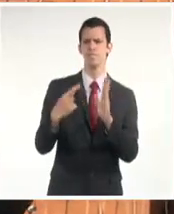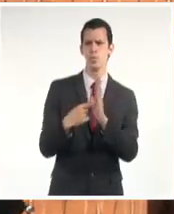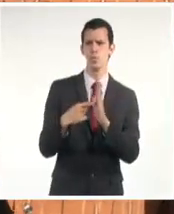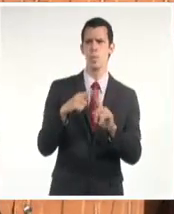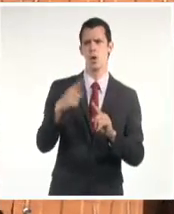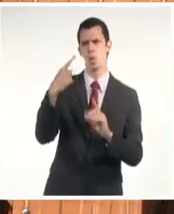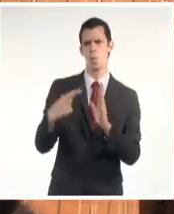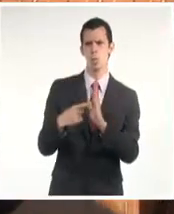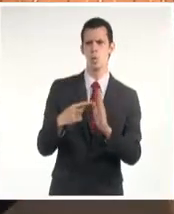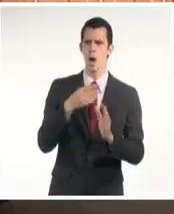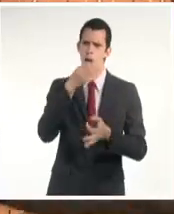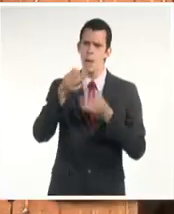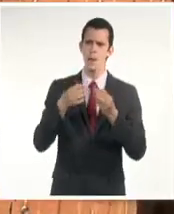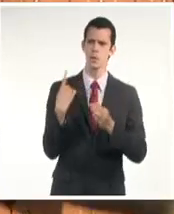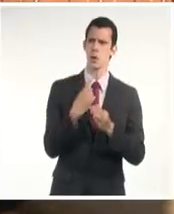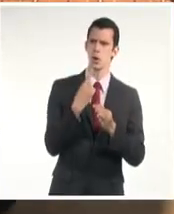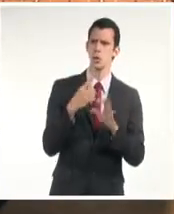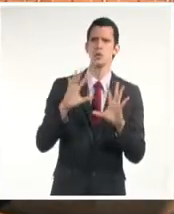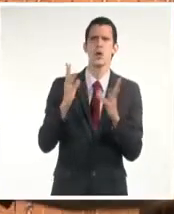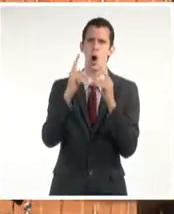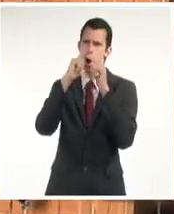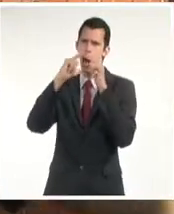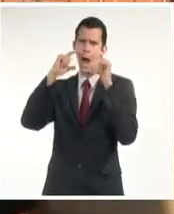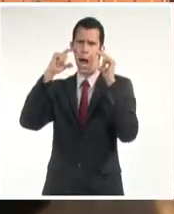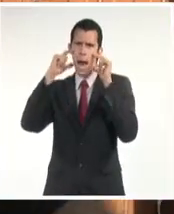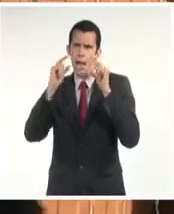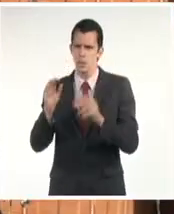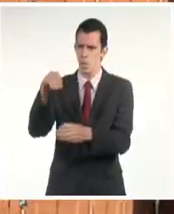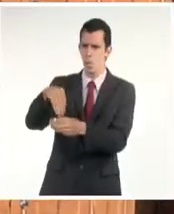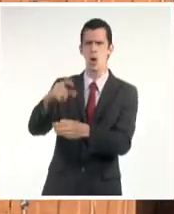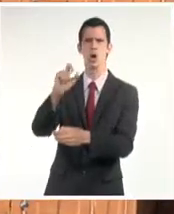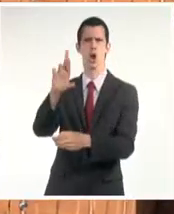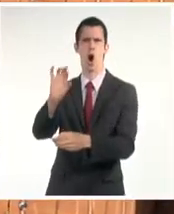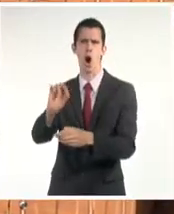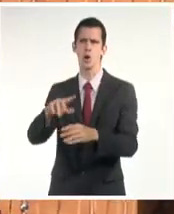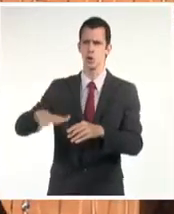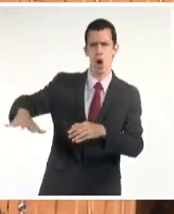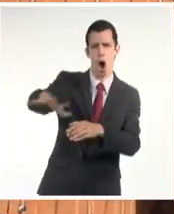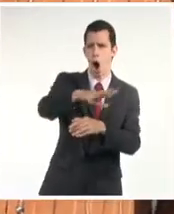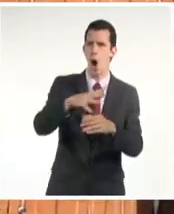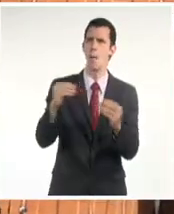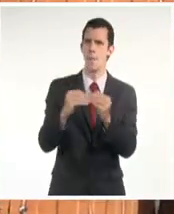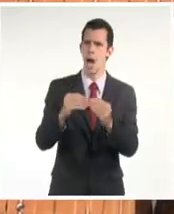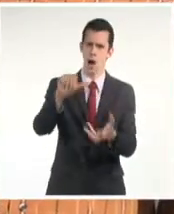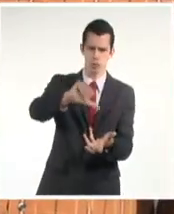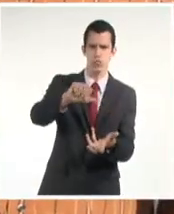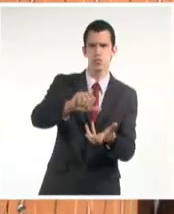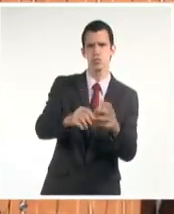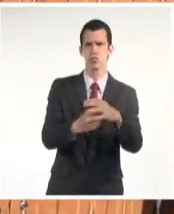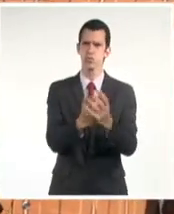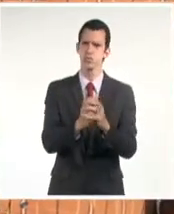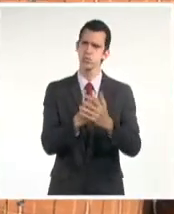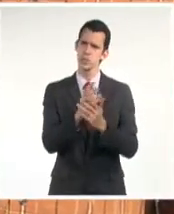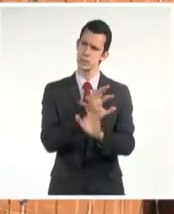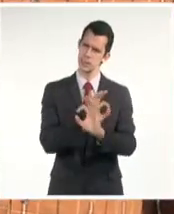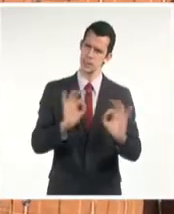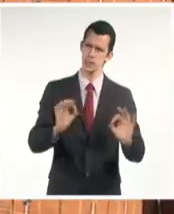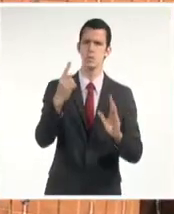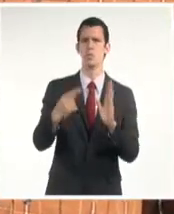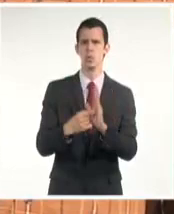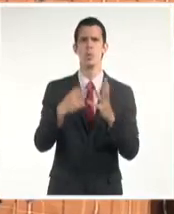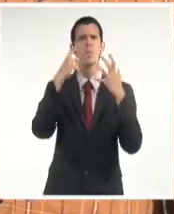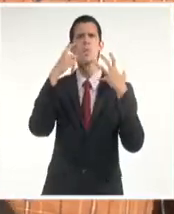de distanciamiento y que se puso hipoclorito para que todo el mundo se lavara las manos, y pienso que era muy importante hacer un